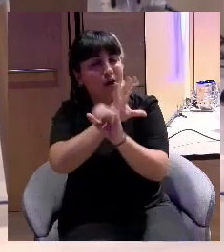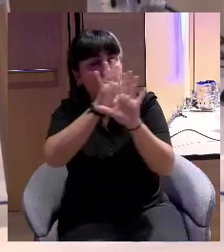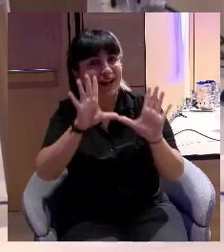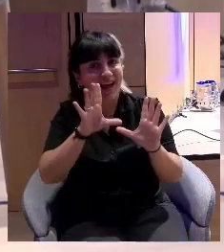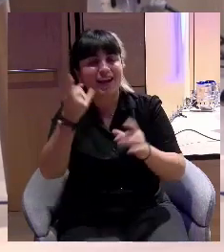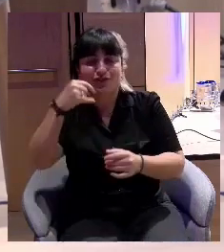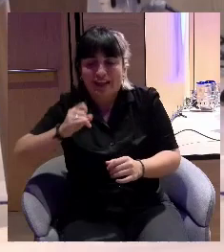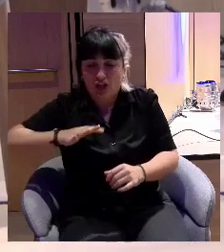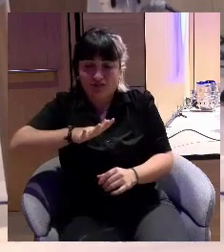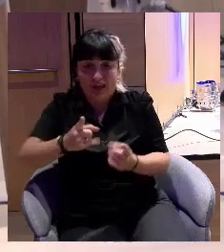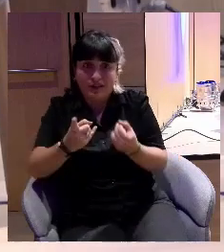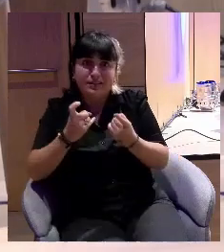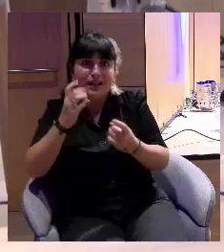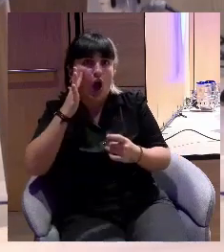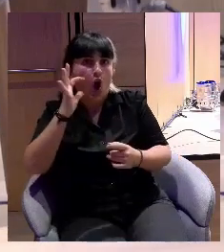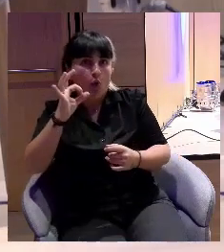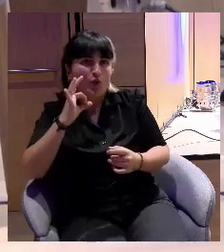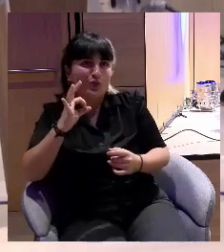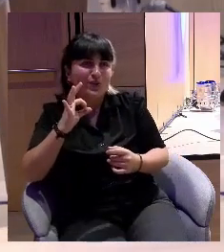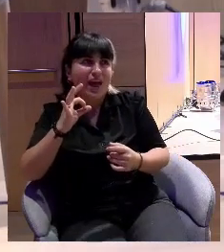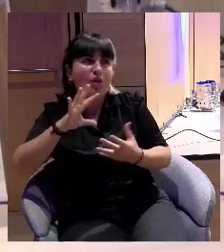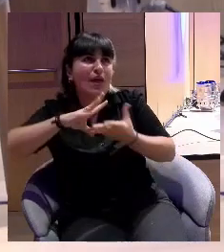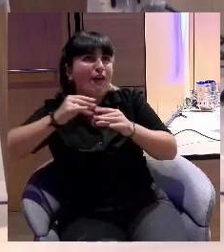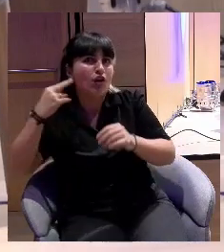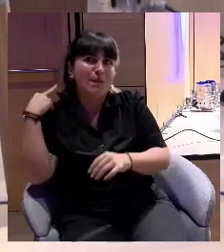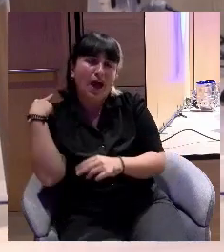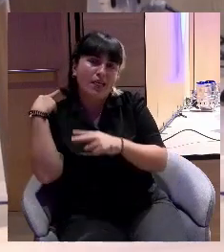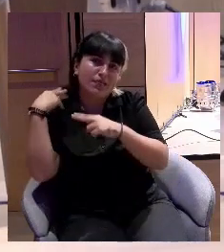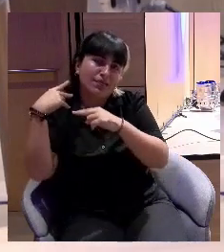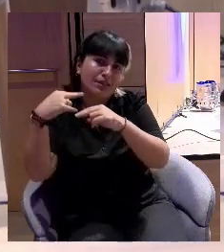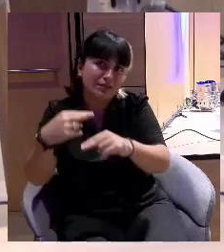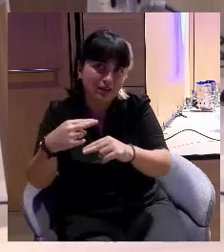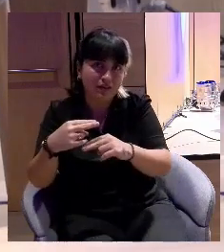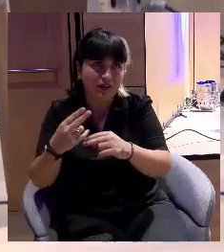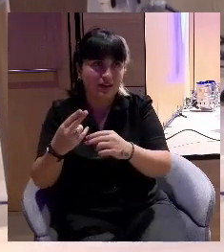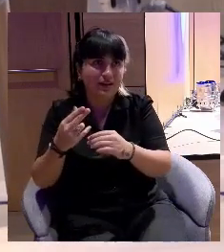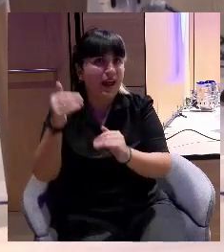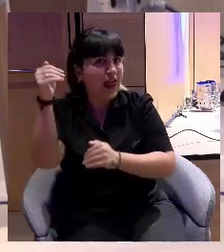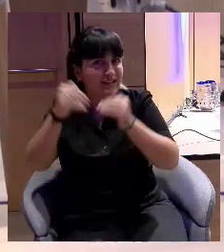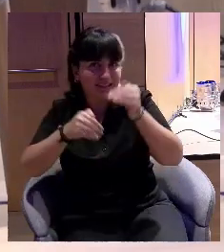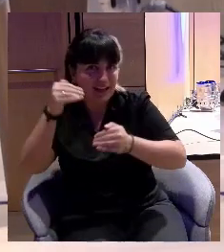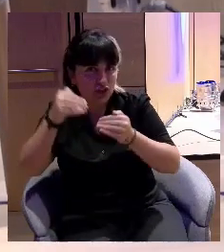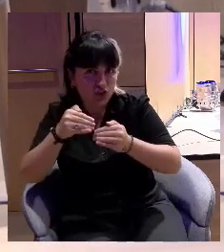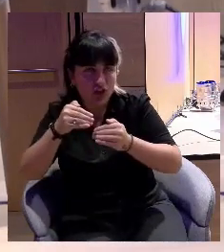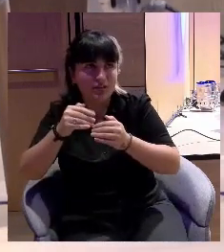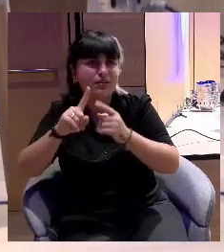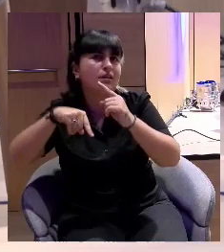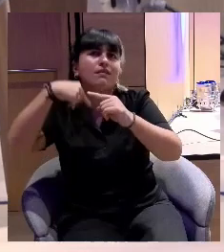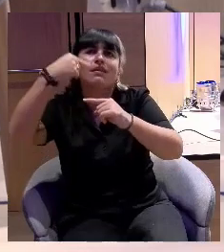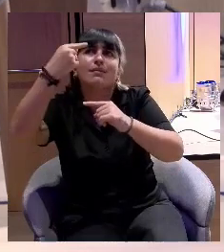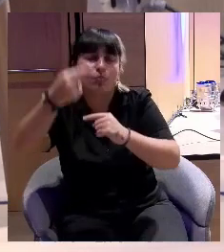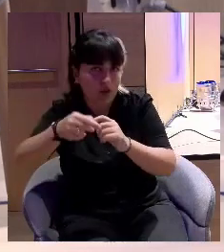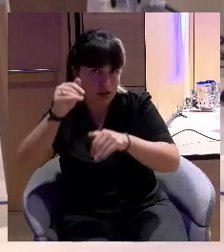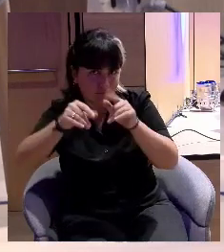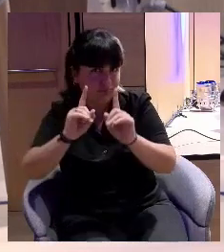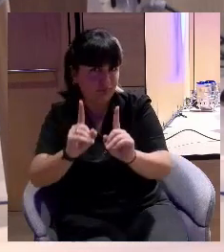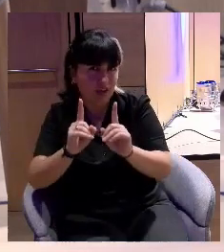oportunidades para la sostenibilidad del proyecto por fuera de las elecciones. Y retomo un poco también lo